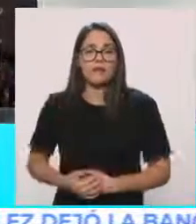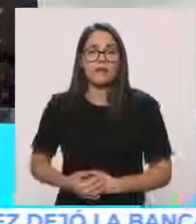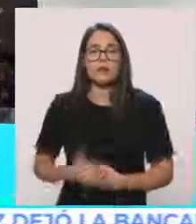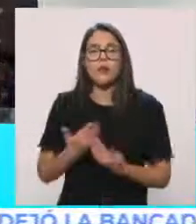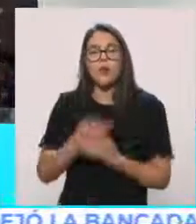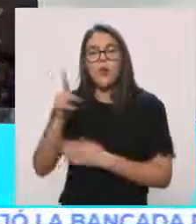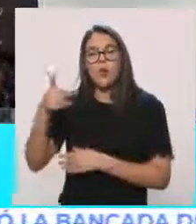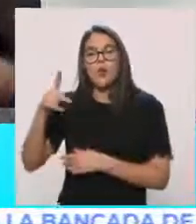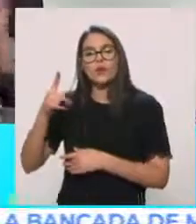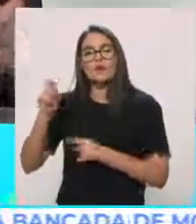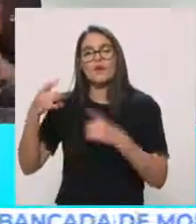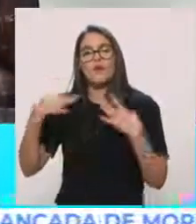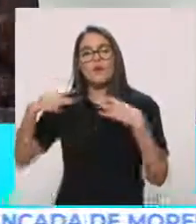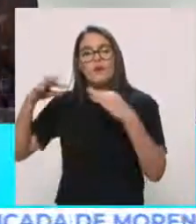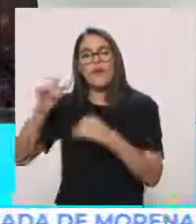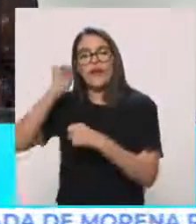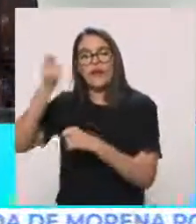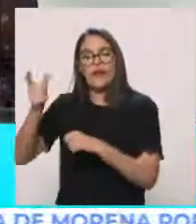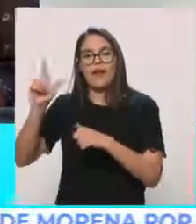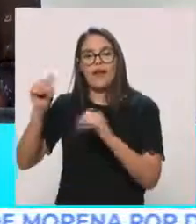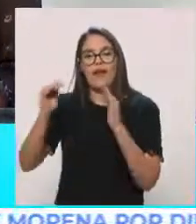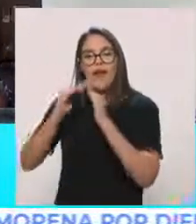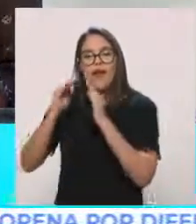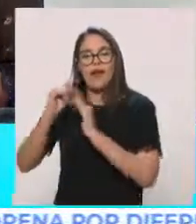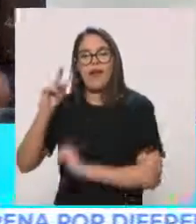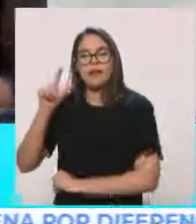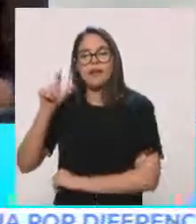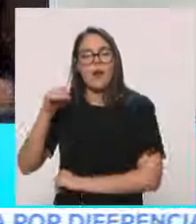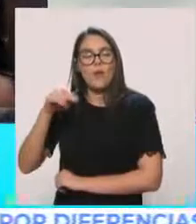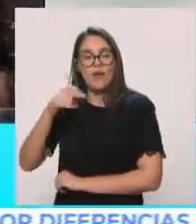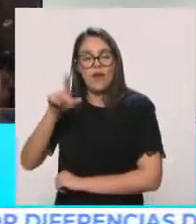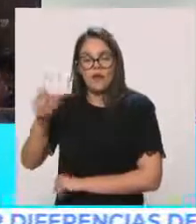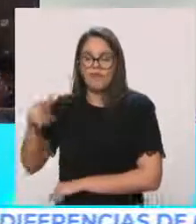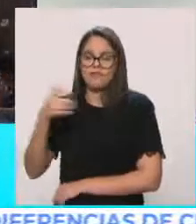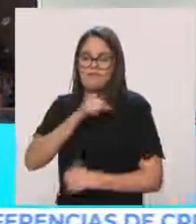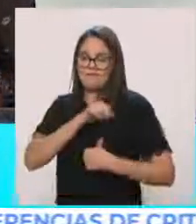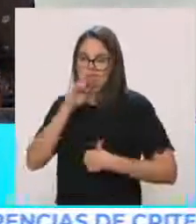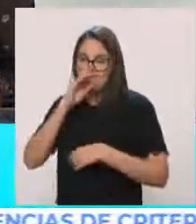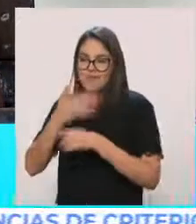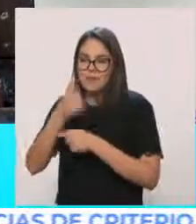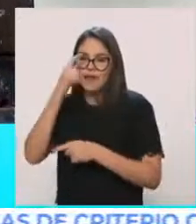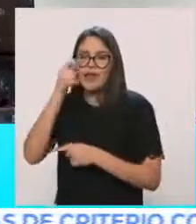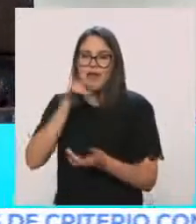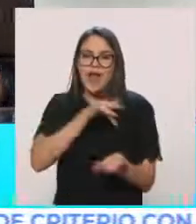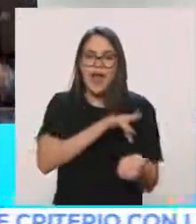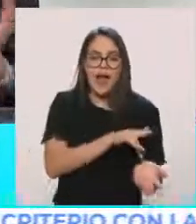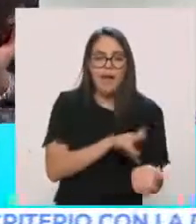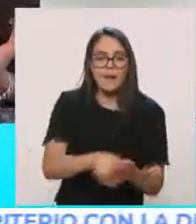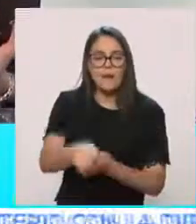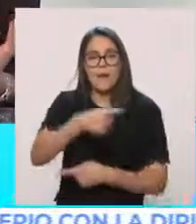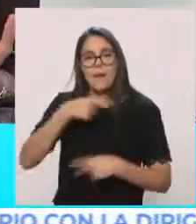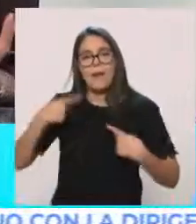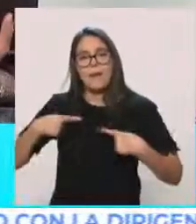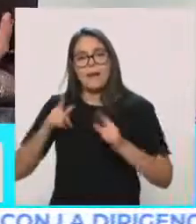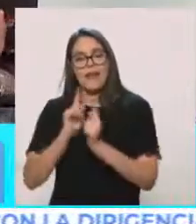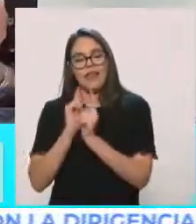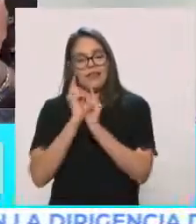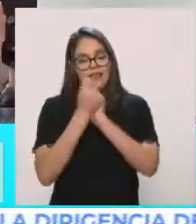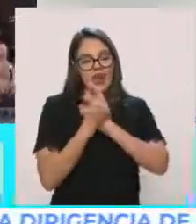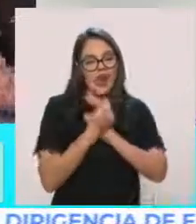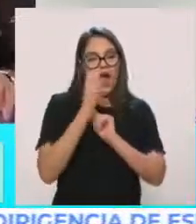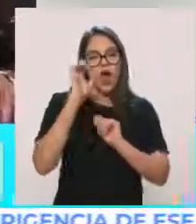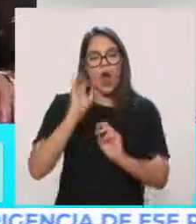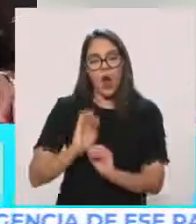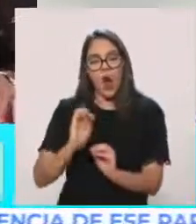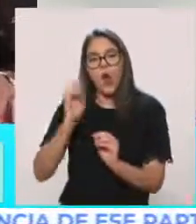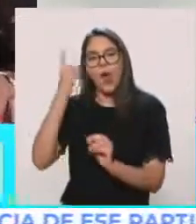esta fundación que tú diriges para apoyar precisamente pues a la comunidad transgénero, a las y los trabajadores sexuales, ¿cuál es la recomendación?